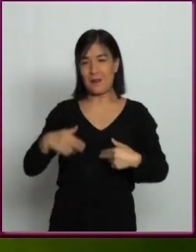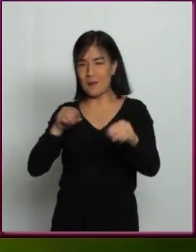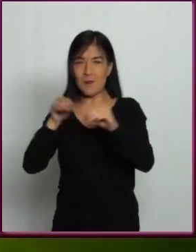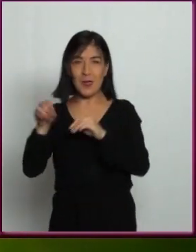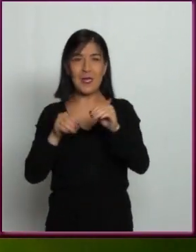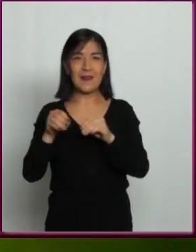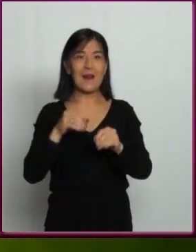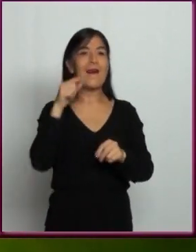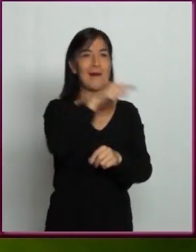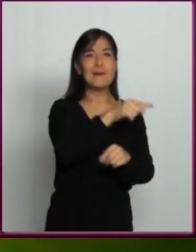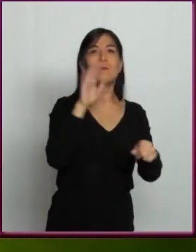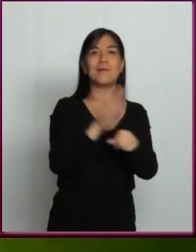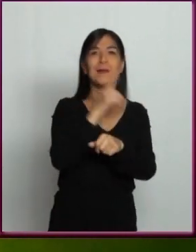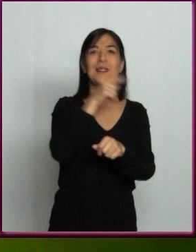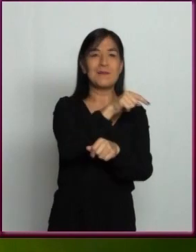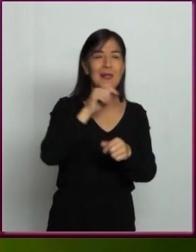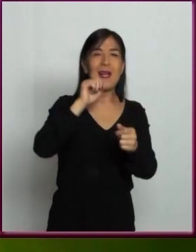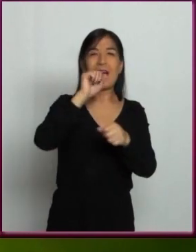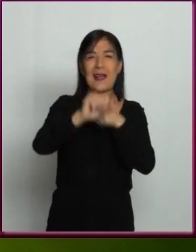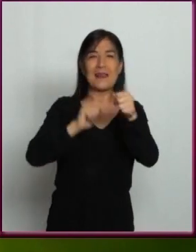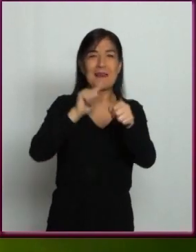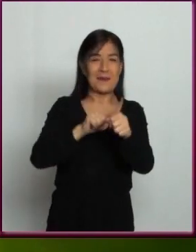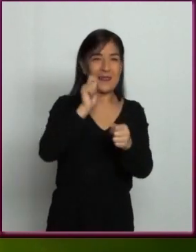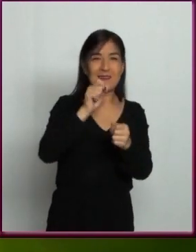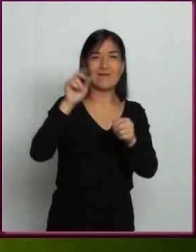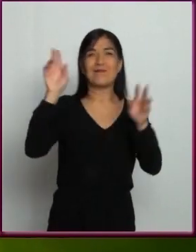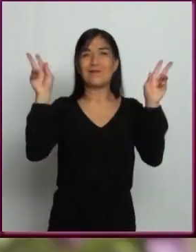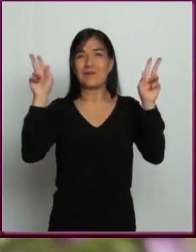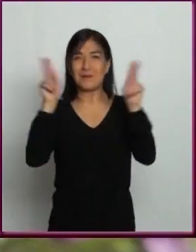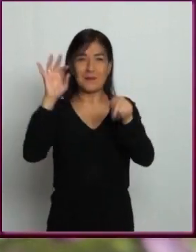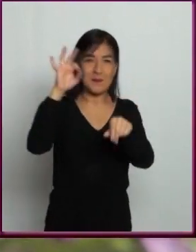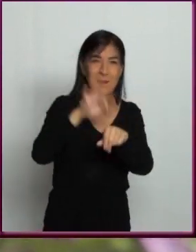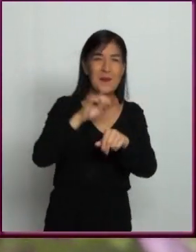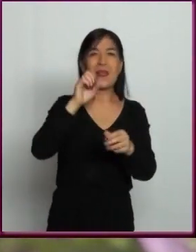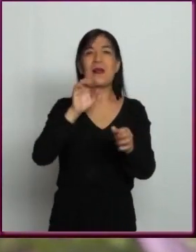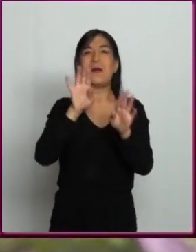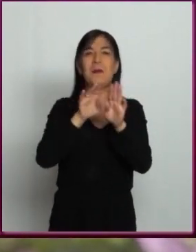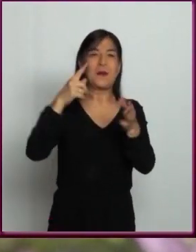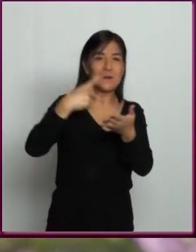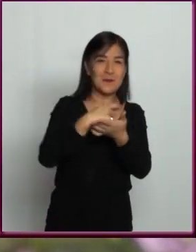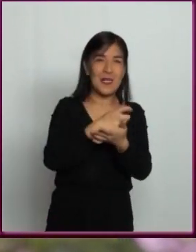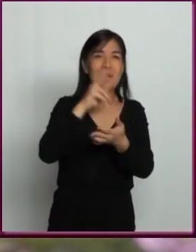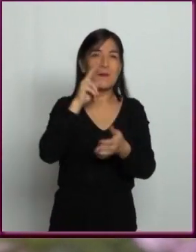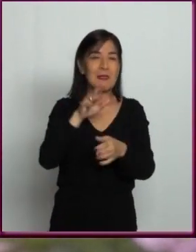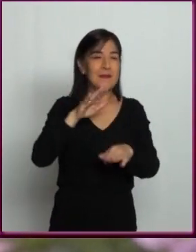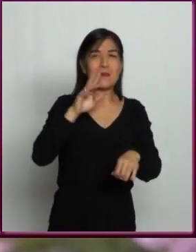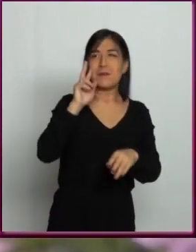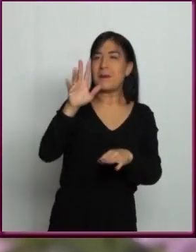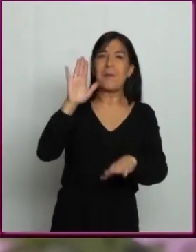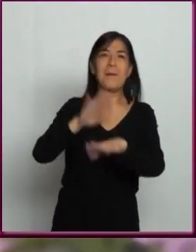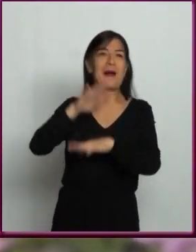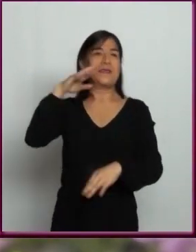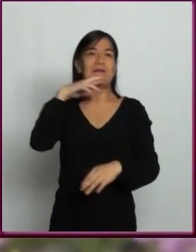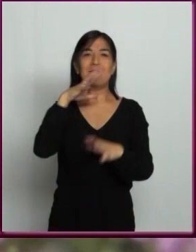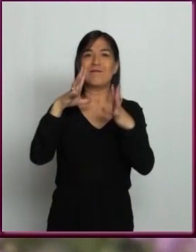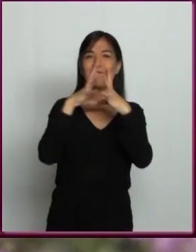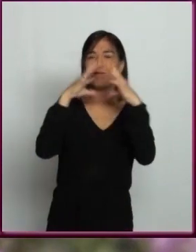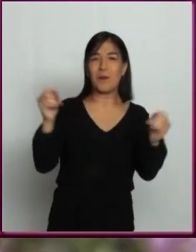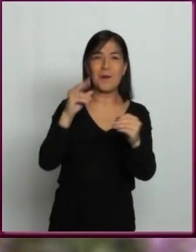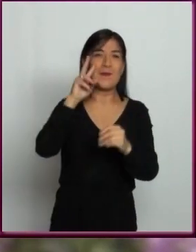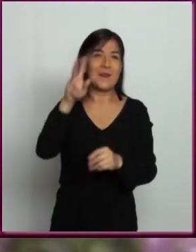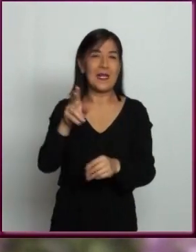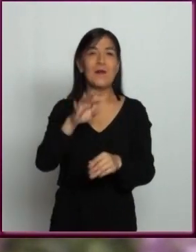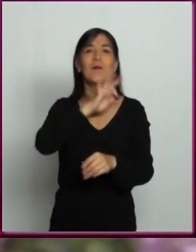es porque son capaces de ver cosas que para nosotros son demasiado rápidas para ser captadas y